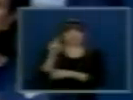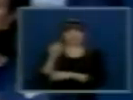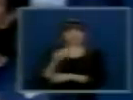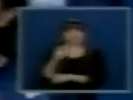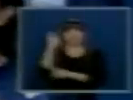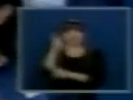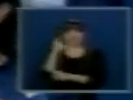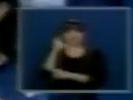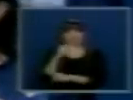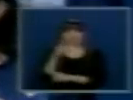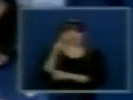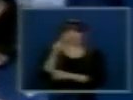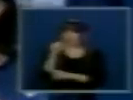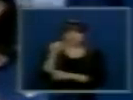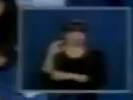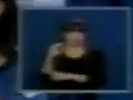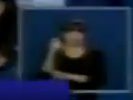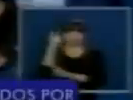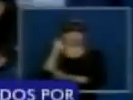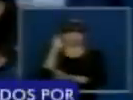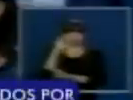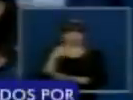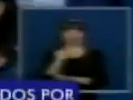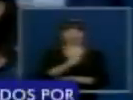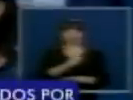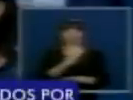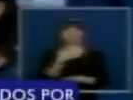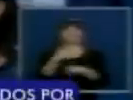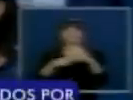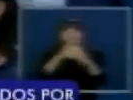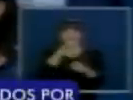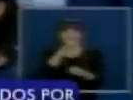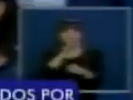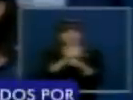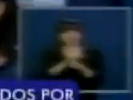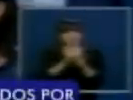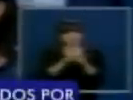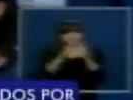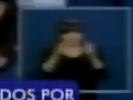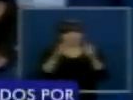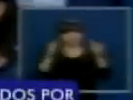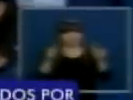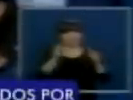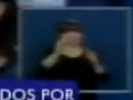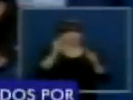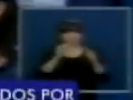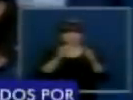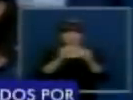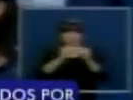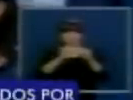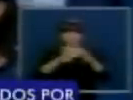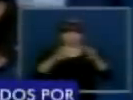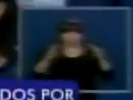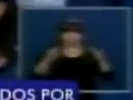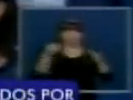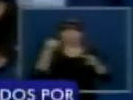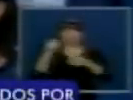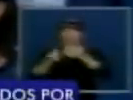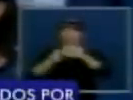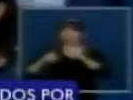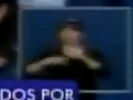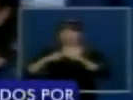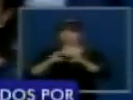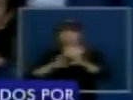no contributivas y nos comprometemos a aumentar ese número en el tanto crezca la producción nacional.